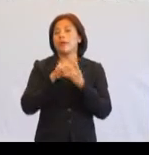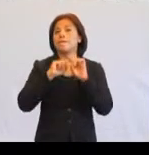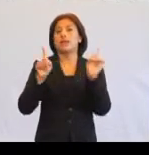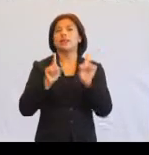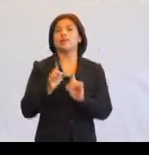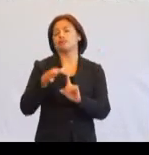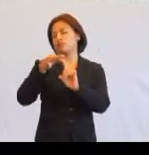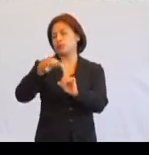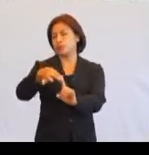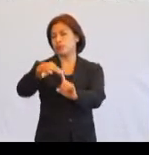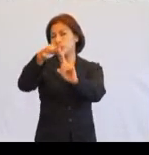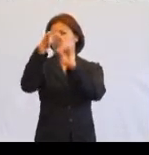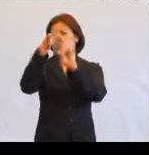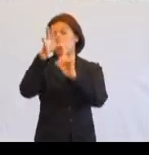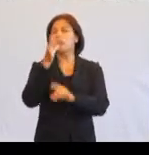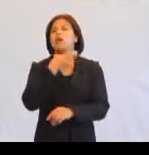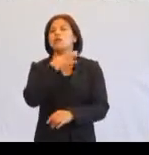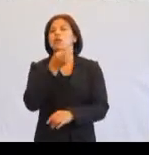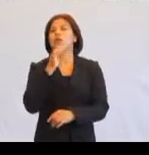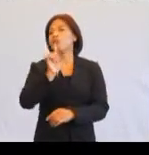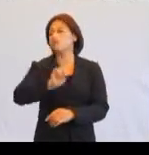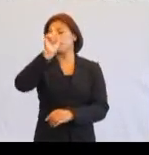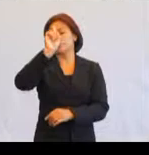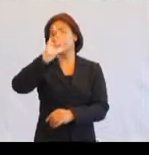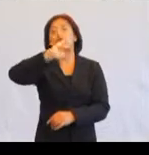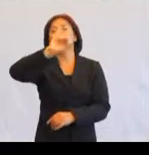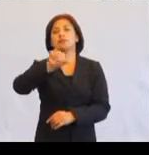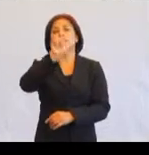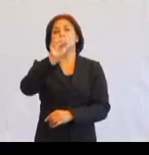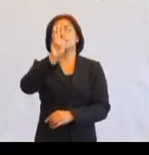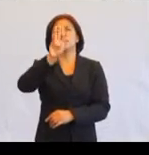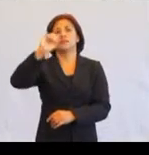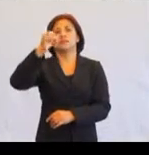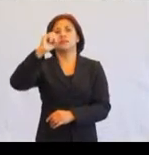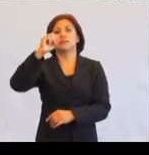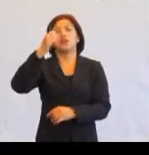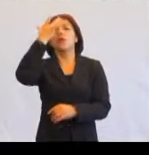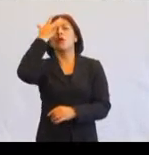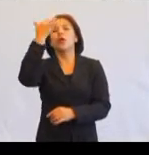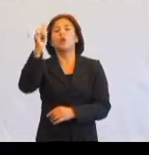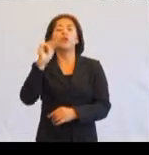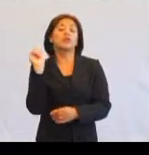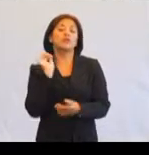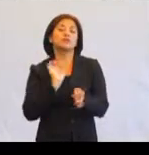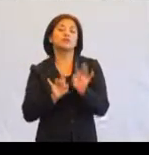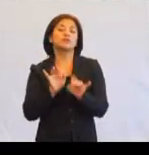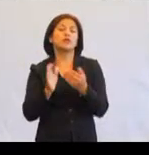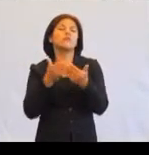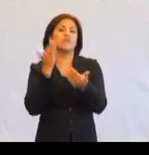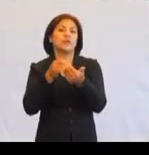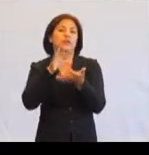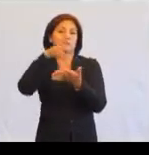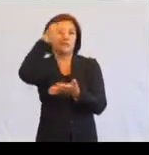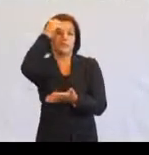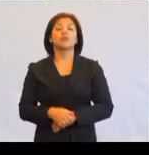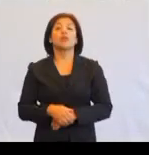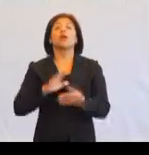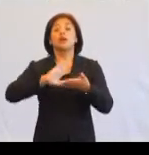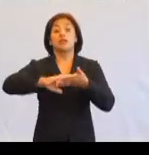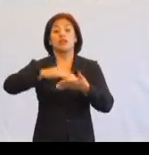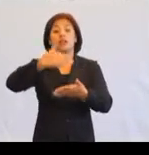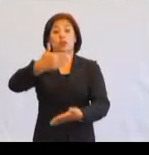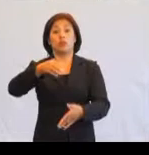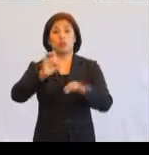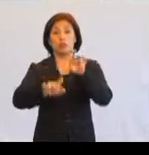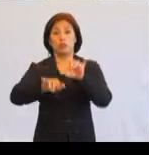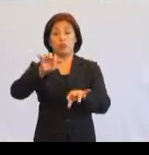pantalla, pero el que más nos hemos acoplado es con el JOS, es el que mejor está de todos los demás programas. Con